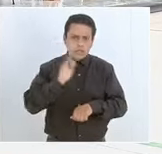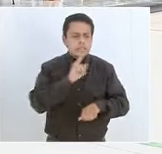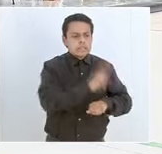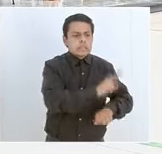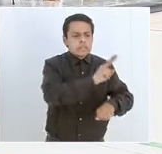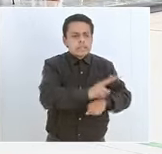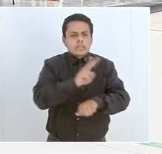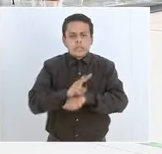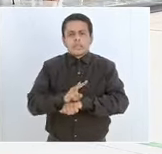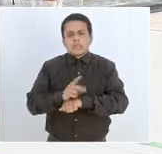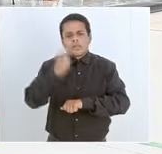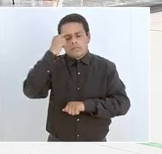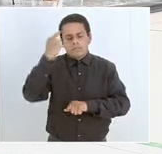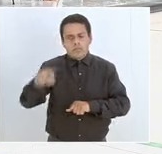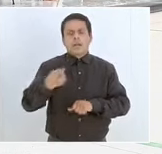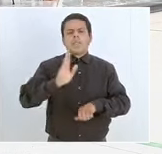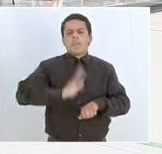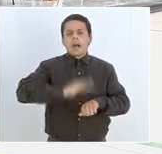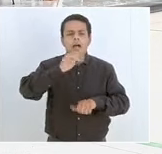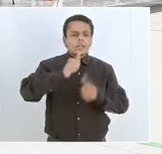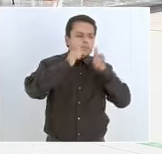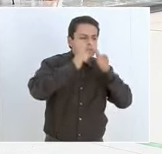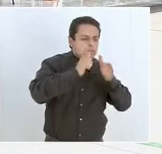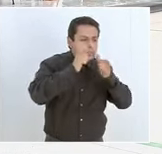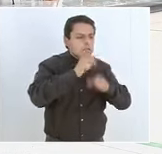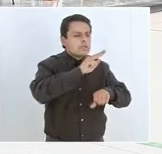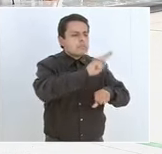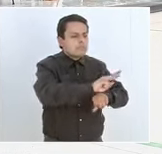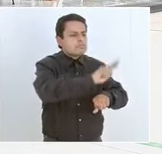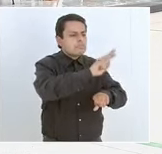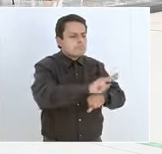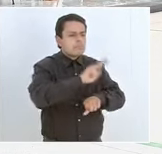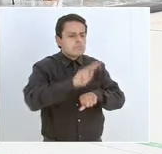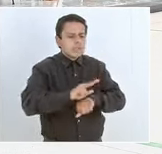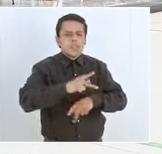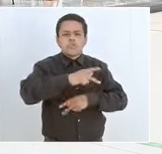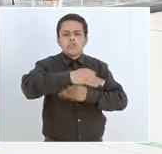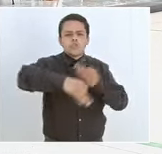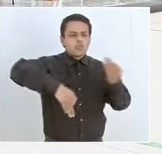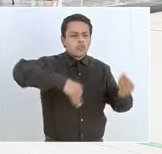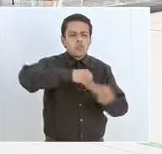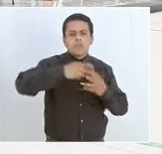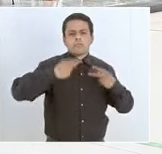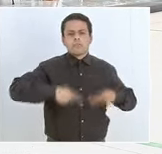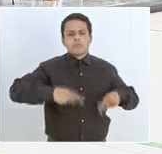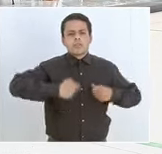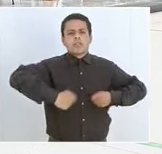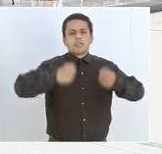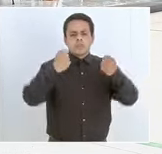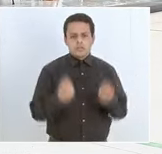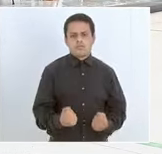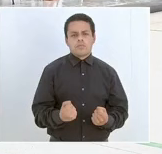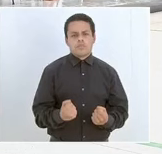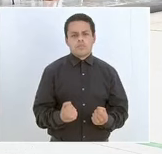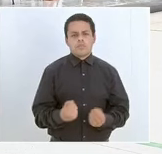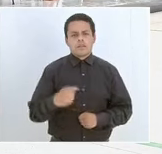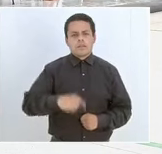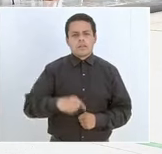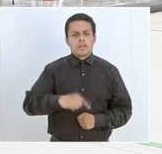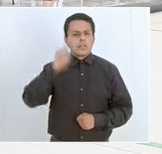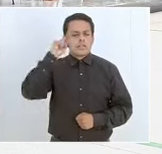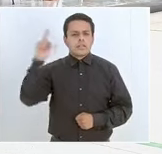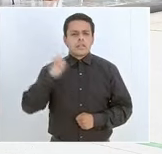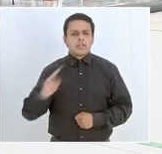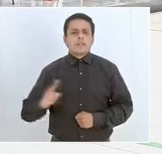tener más elementos y garantizar la seguridad pública en